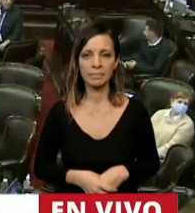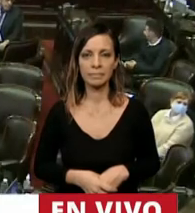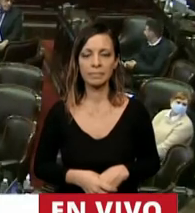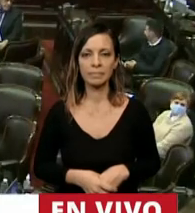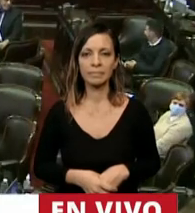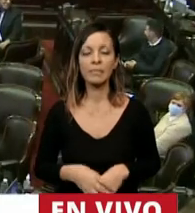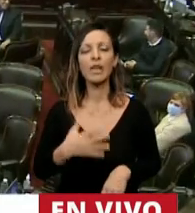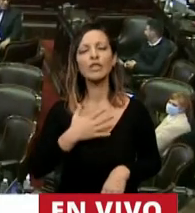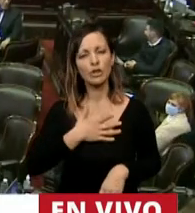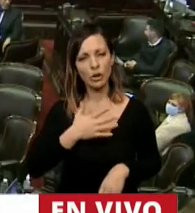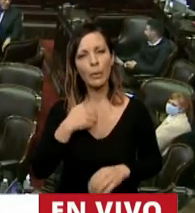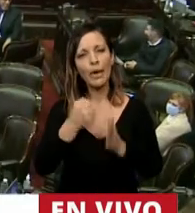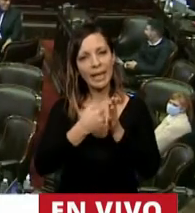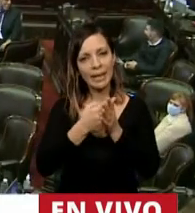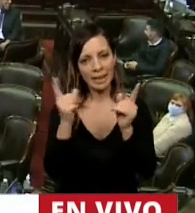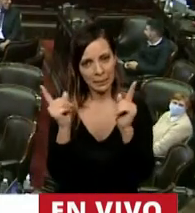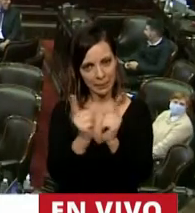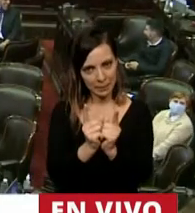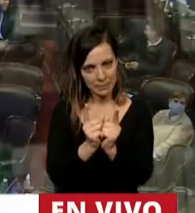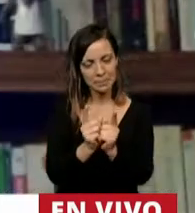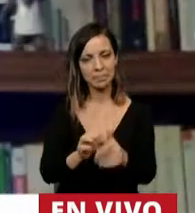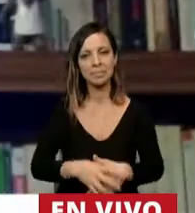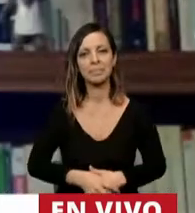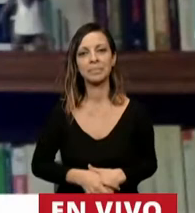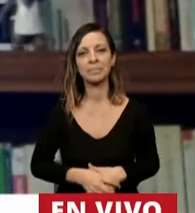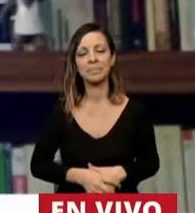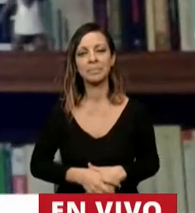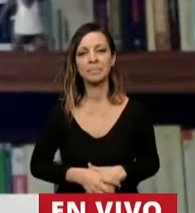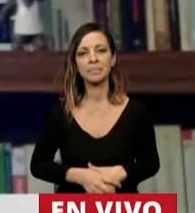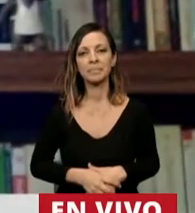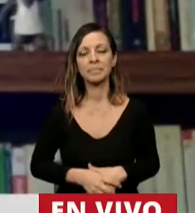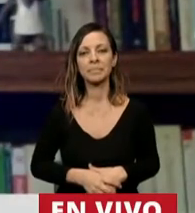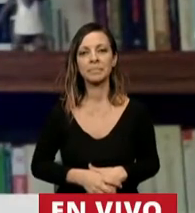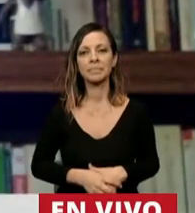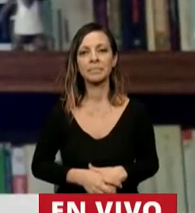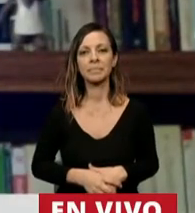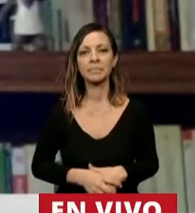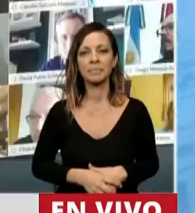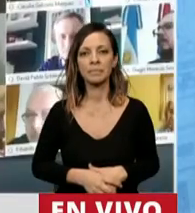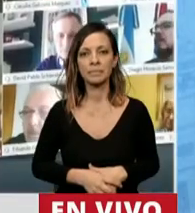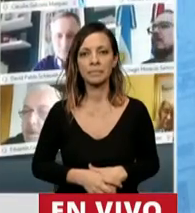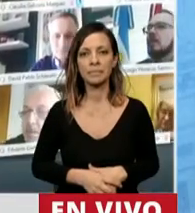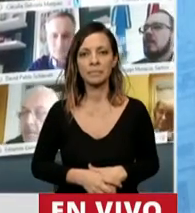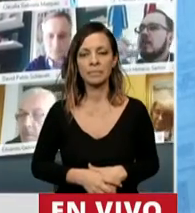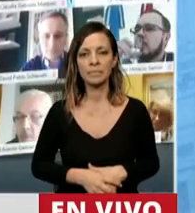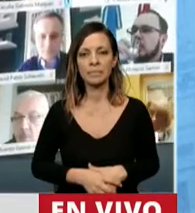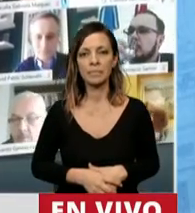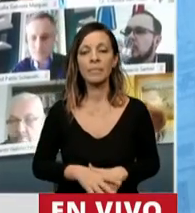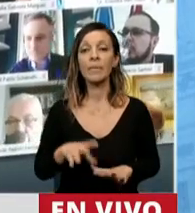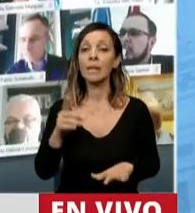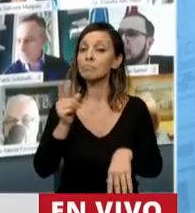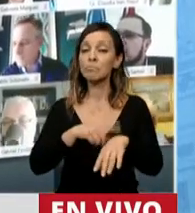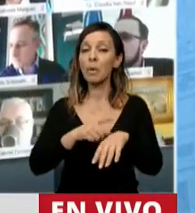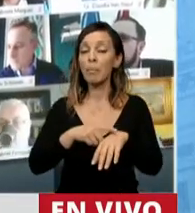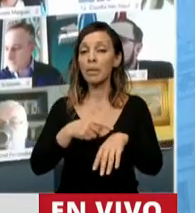Voy a tratar de ser breve, presidente. Cuando uno está sentado en ese recinto, cuando uno